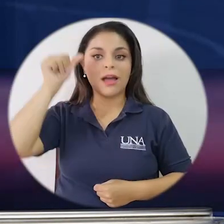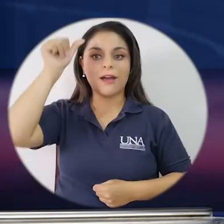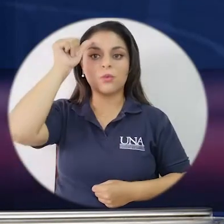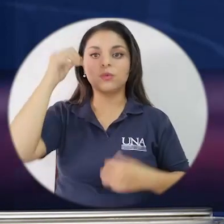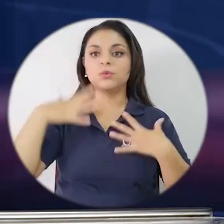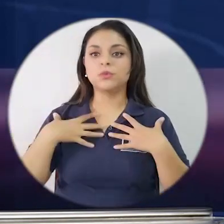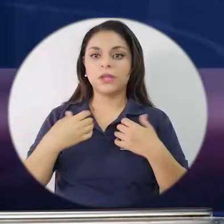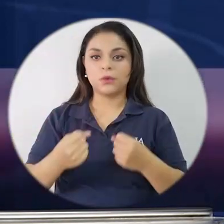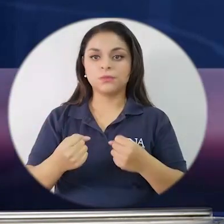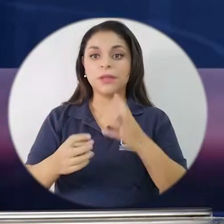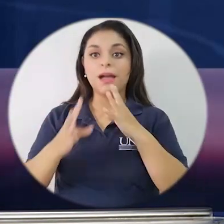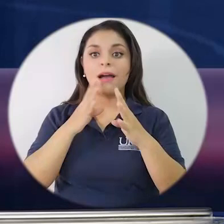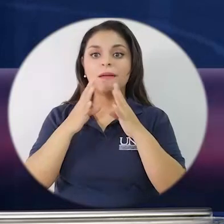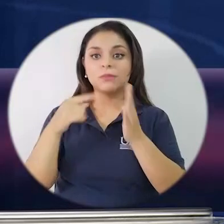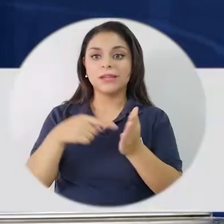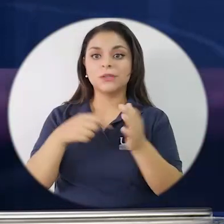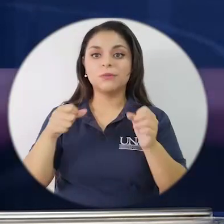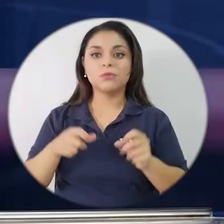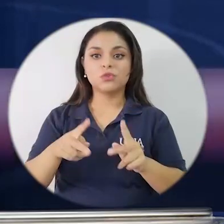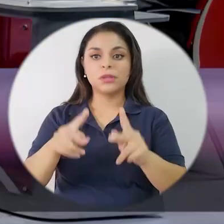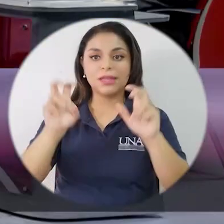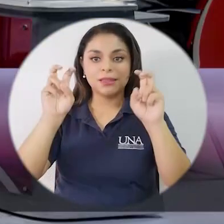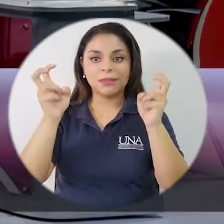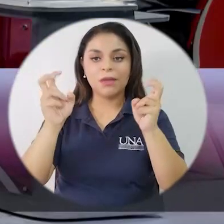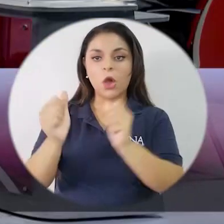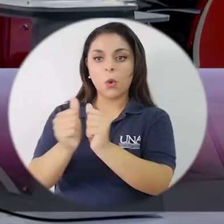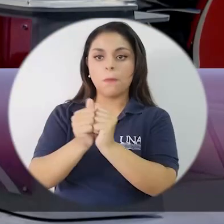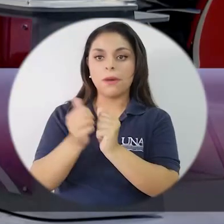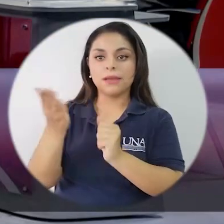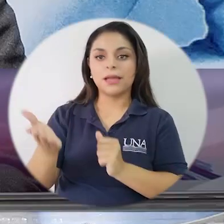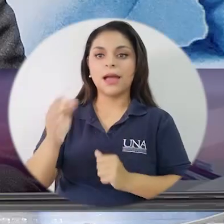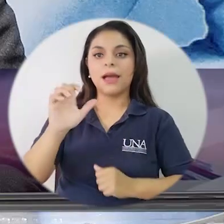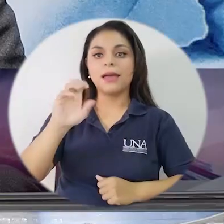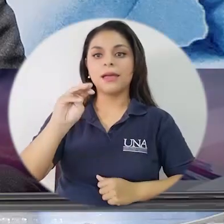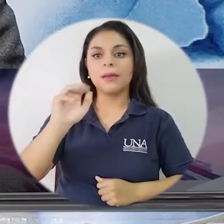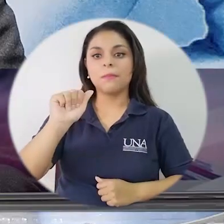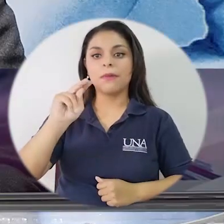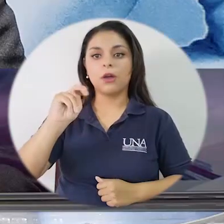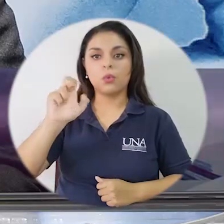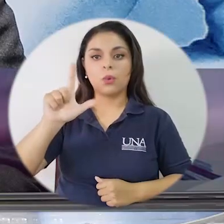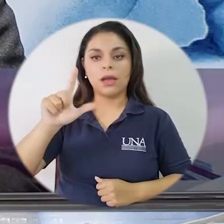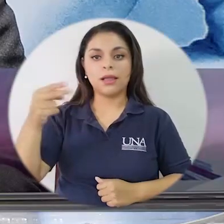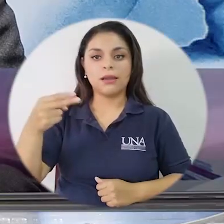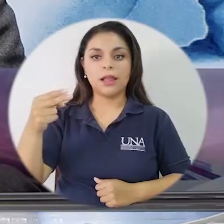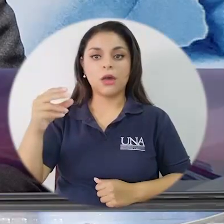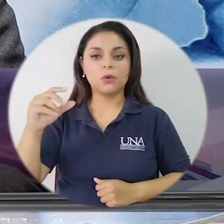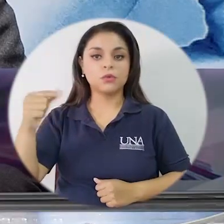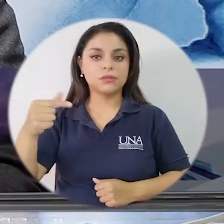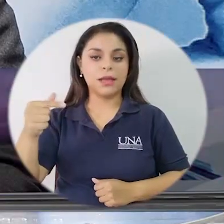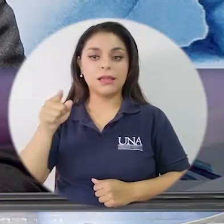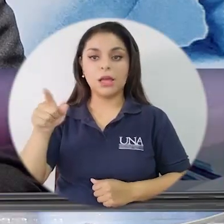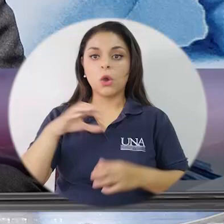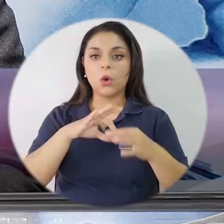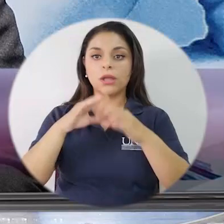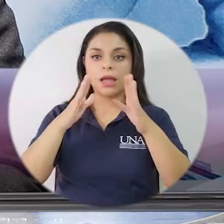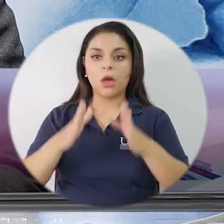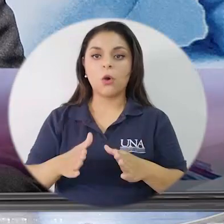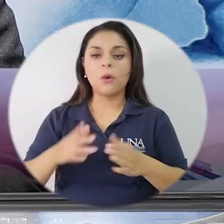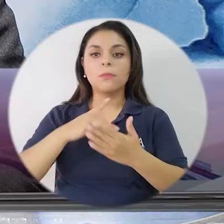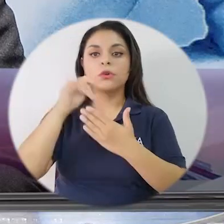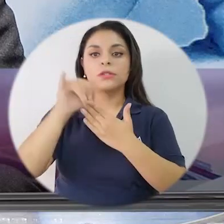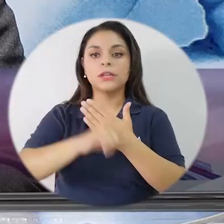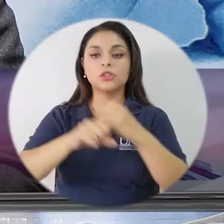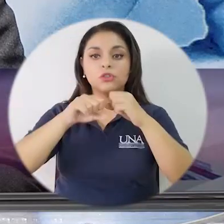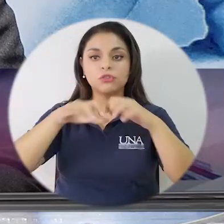sanos. Para hablar en esta oportunidad sobre este tema nos acompaña Emanuel Herrera González, quien es coordinador del proyecto Red